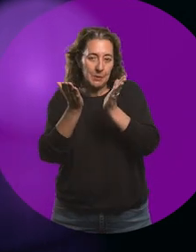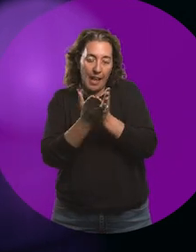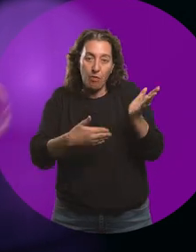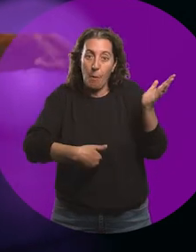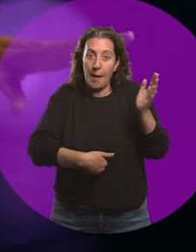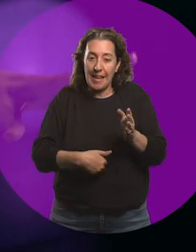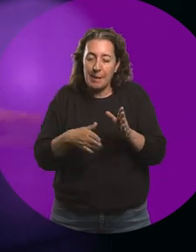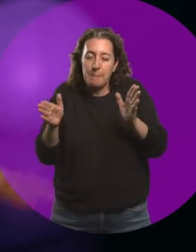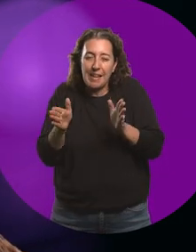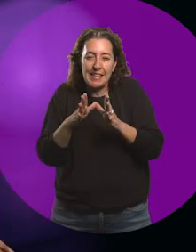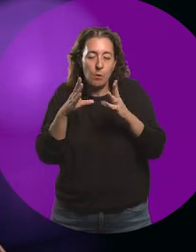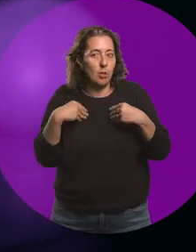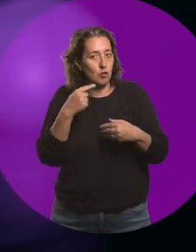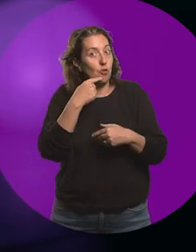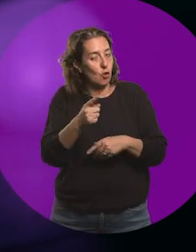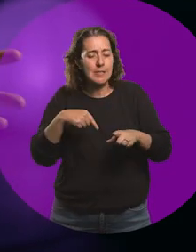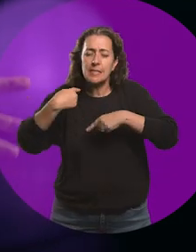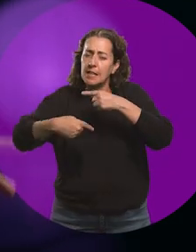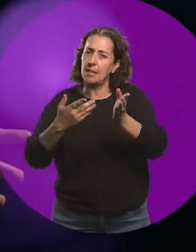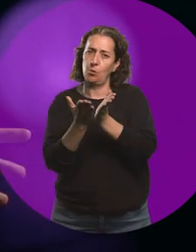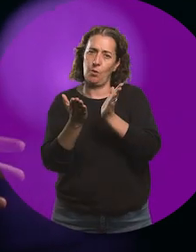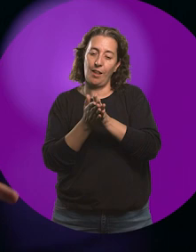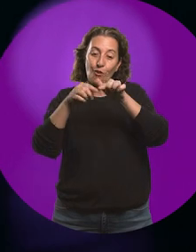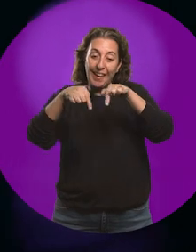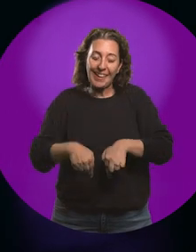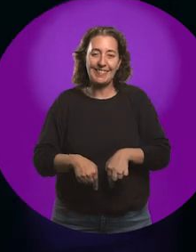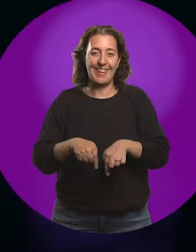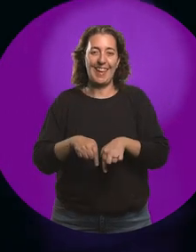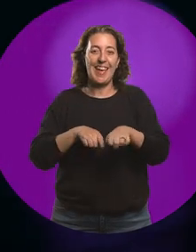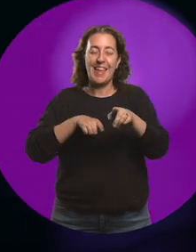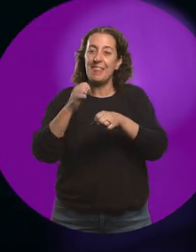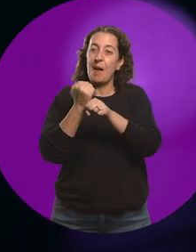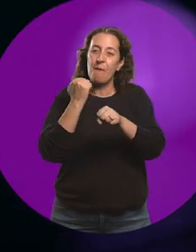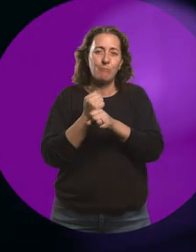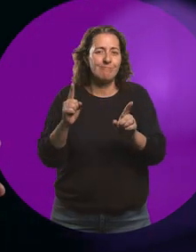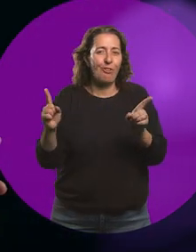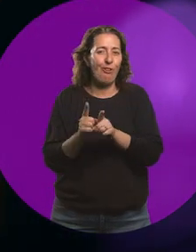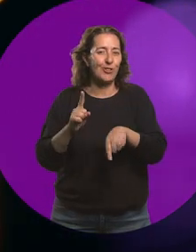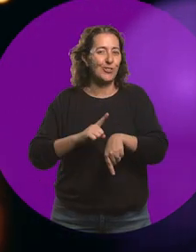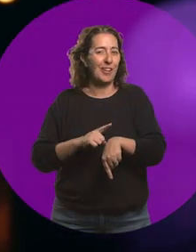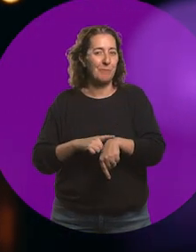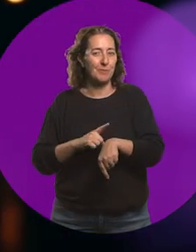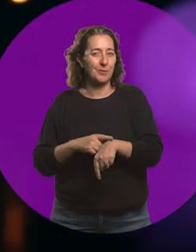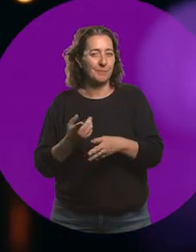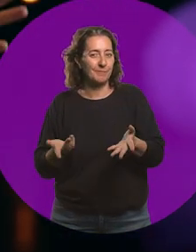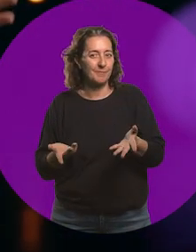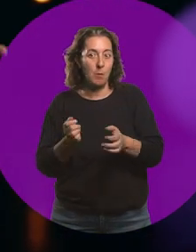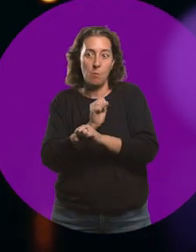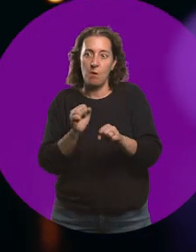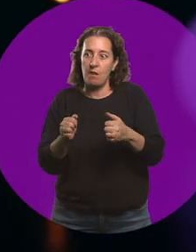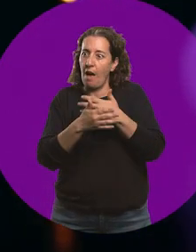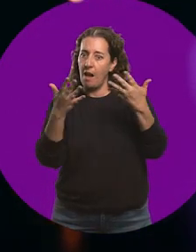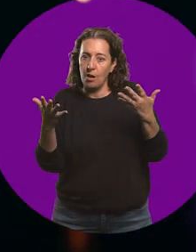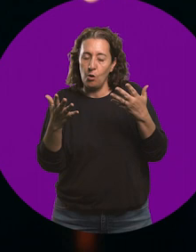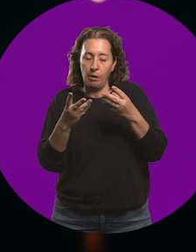escuelas, sigan estudiando. La carrera esta es muy corta. Te puede pasar algo y te quedás sin nada de